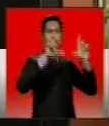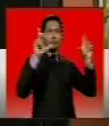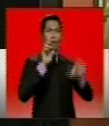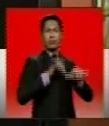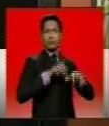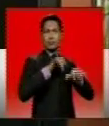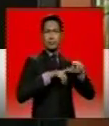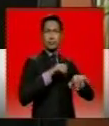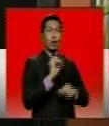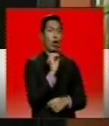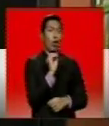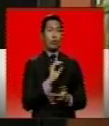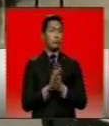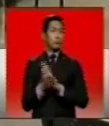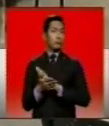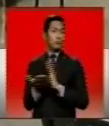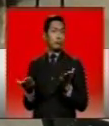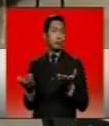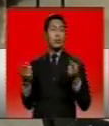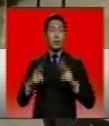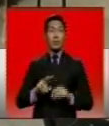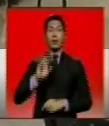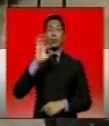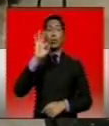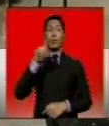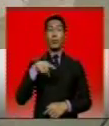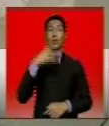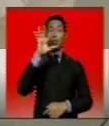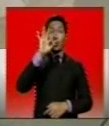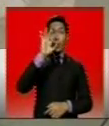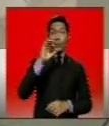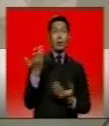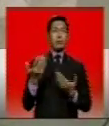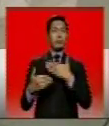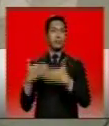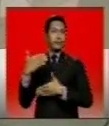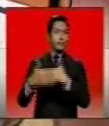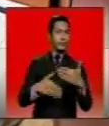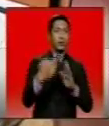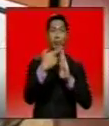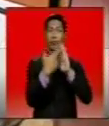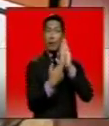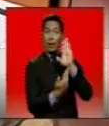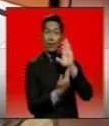2014 se estableció una línea base de 9,39 requisitos por trámite. El proceso actual